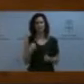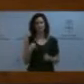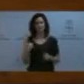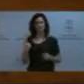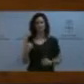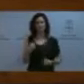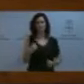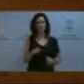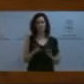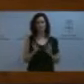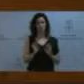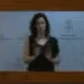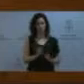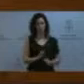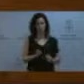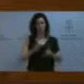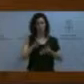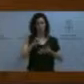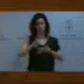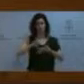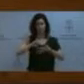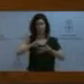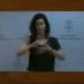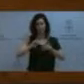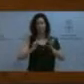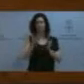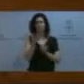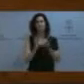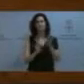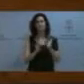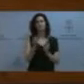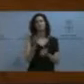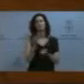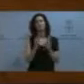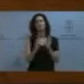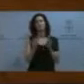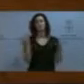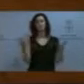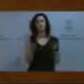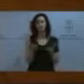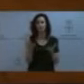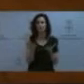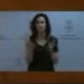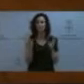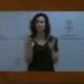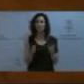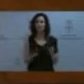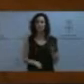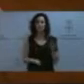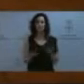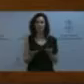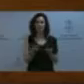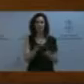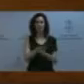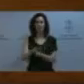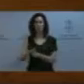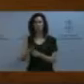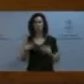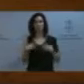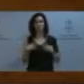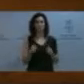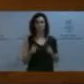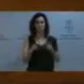5º lugar de actividad global de ambulancias de transporte urgente de todas las áreas sanitarias de